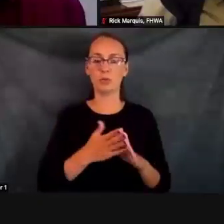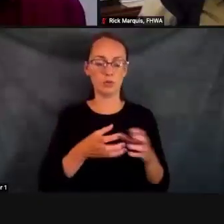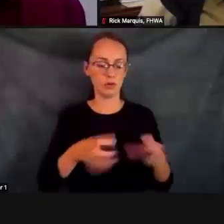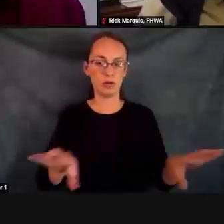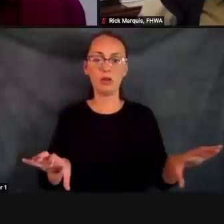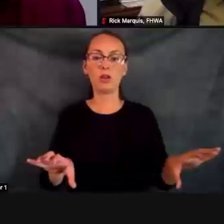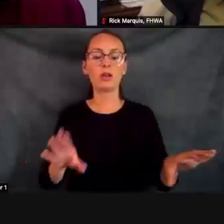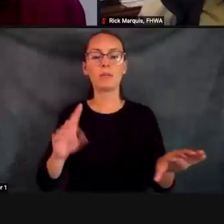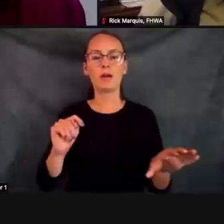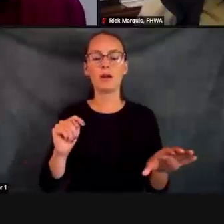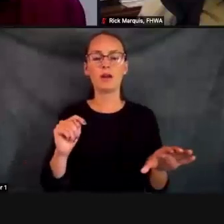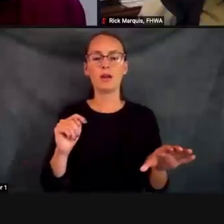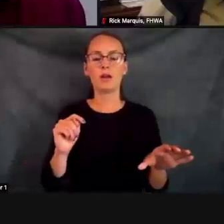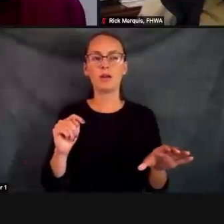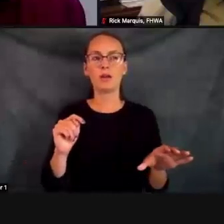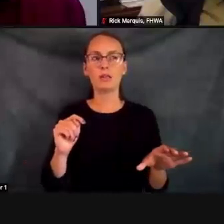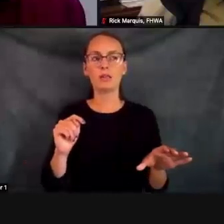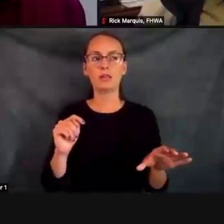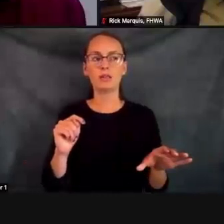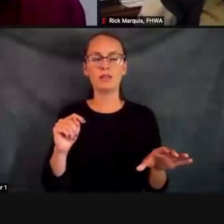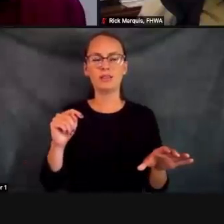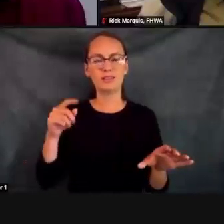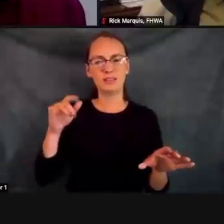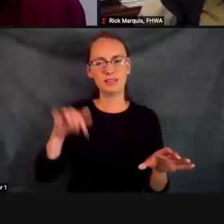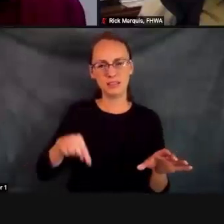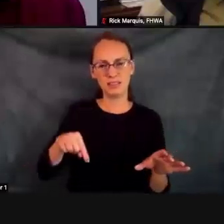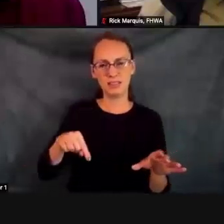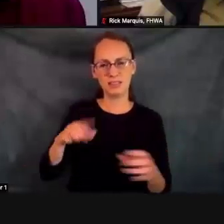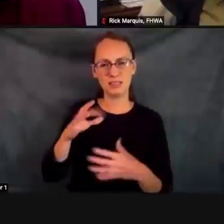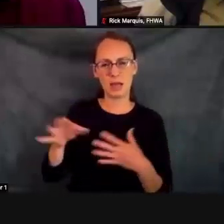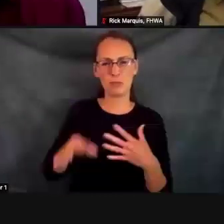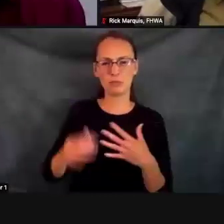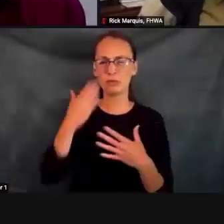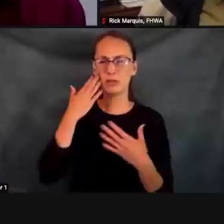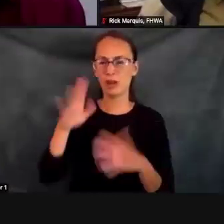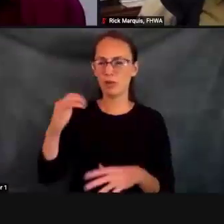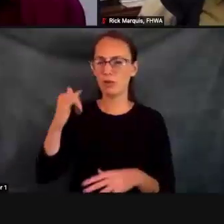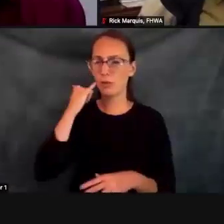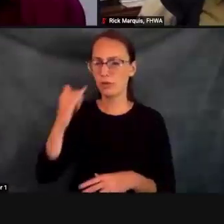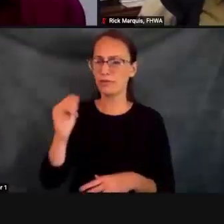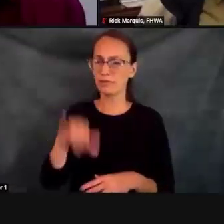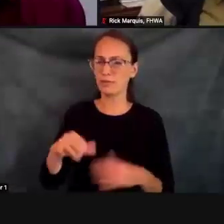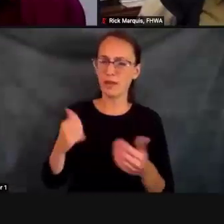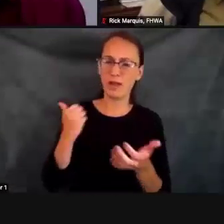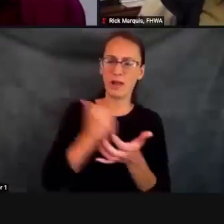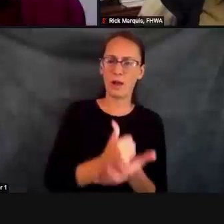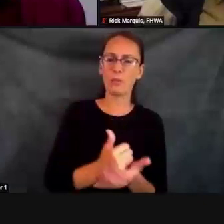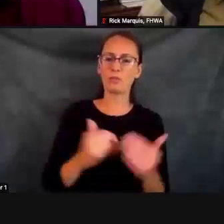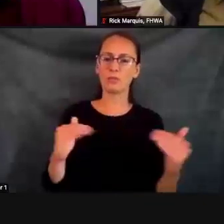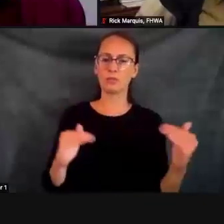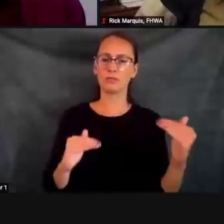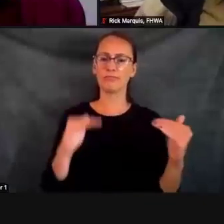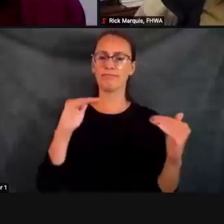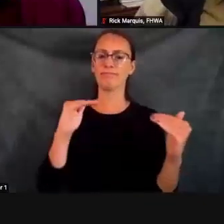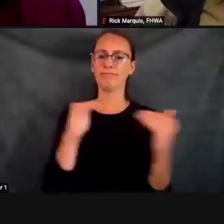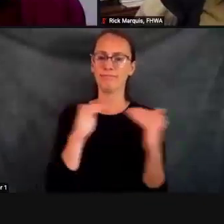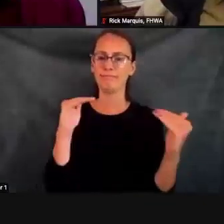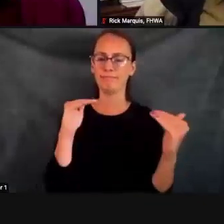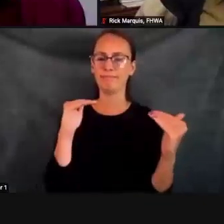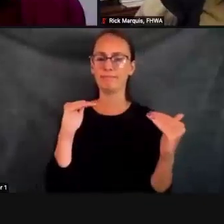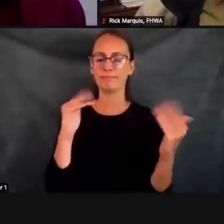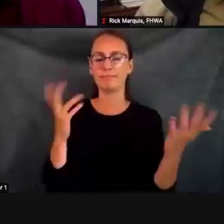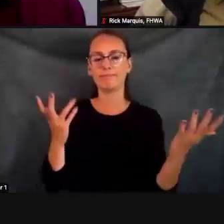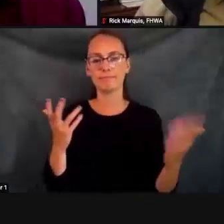situación con intersecciones señalizadas para ellos. Y bueno, eso es todo que tengo por